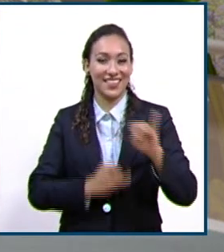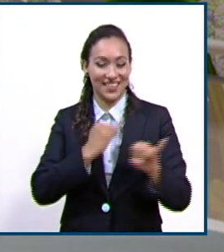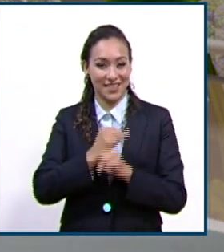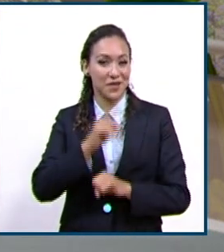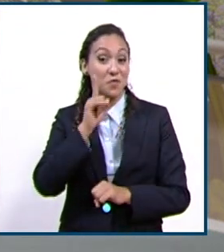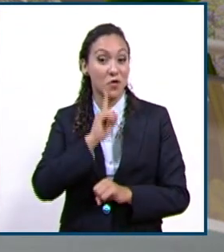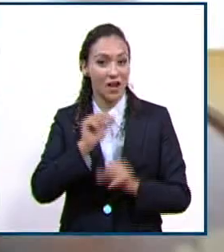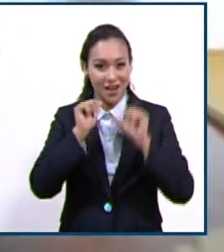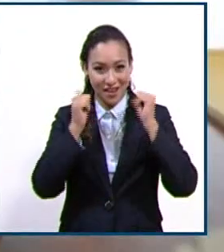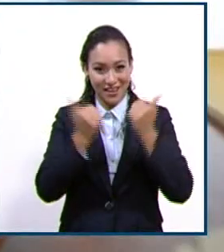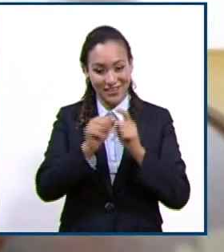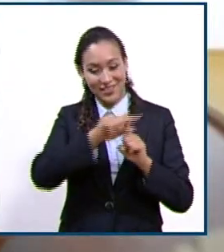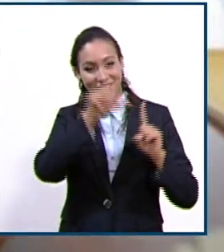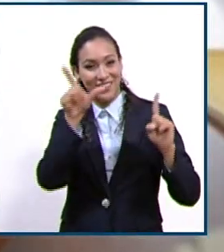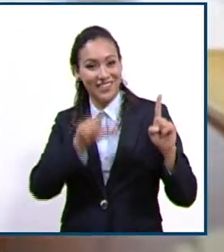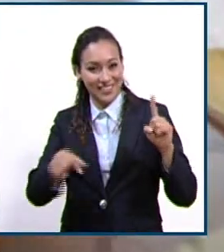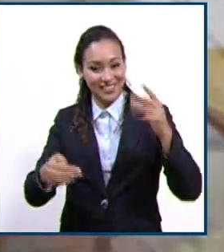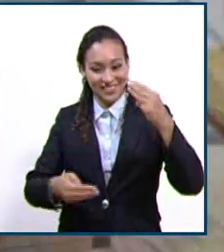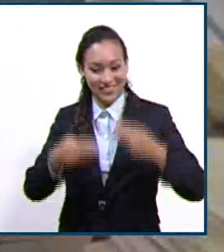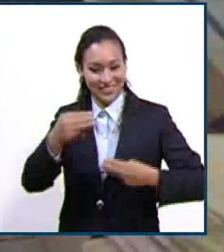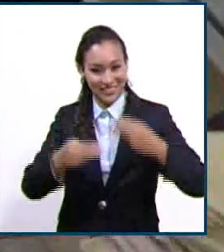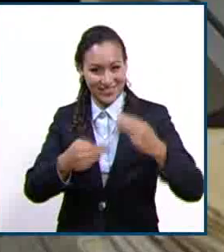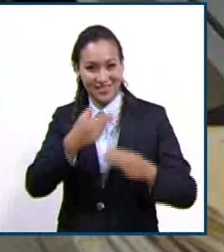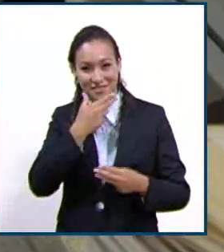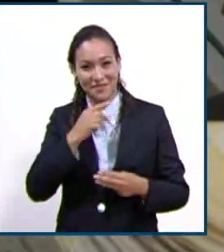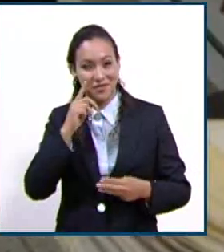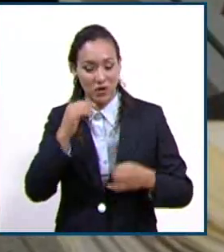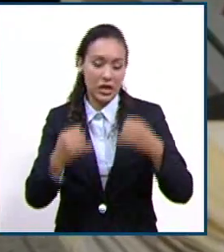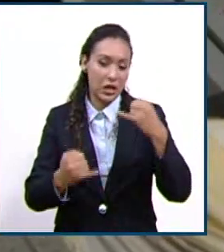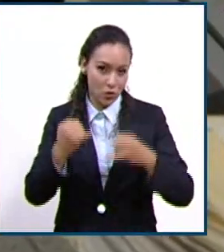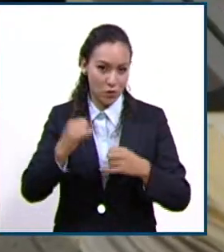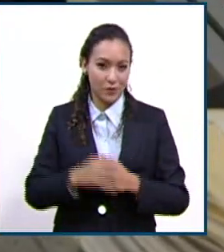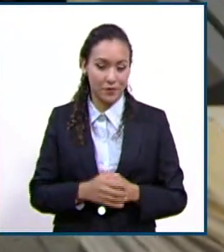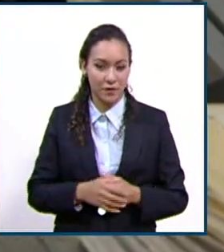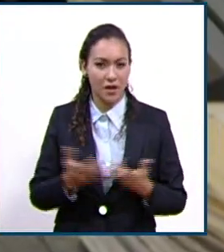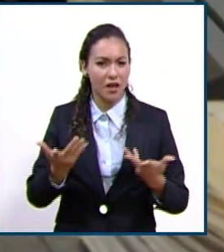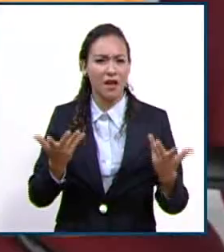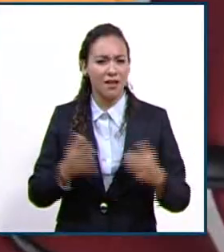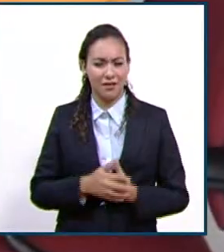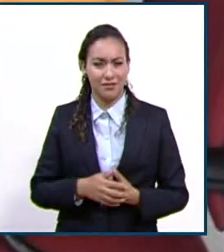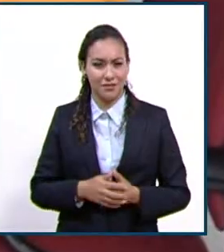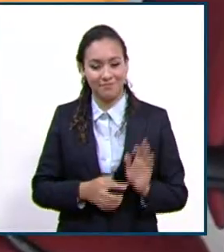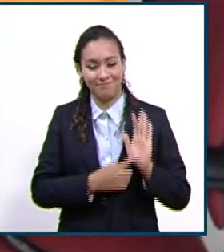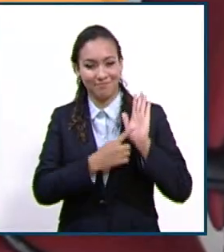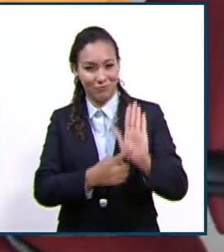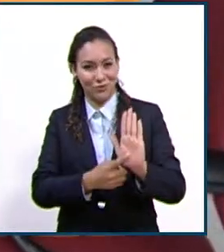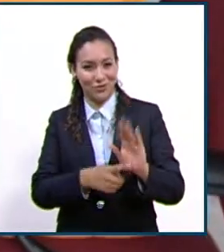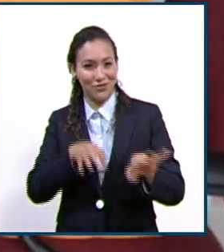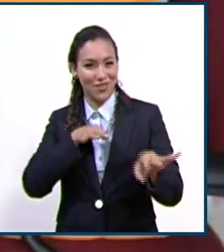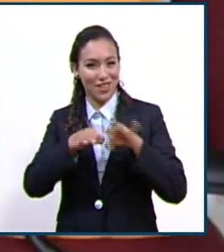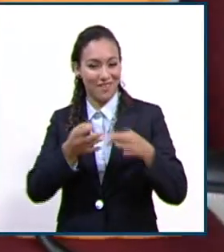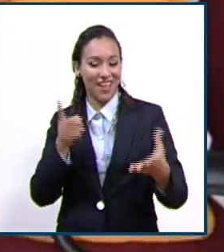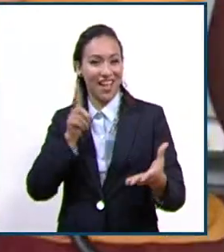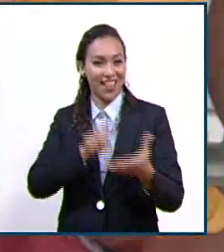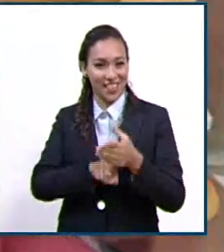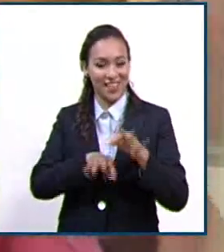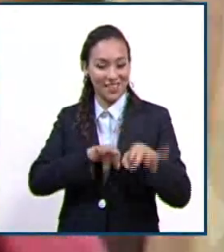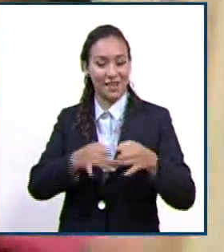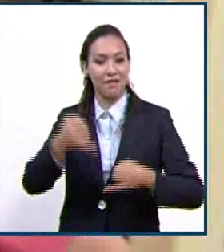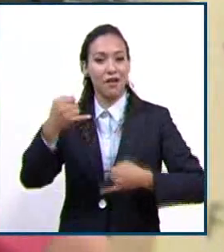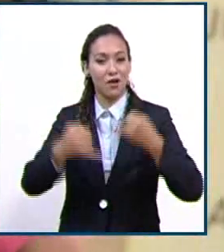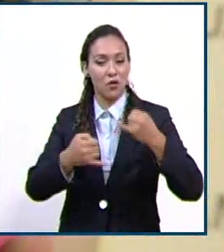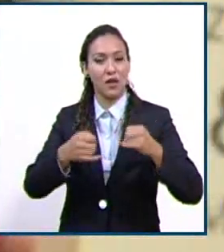Asociación Nacional de Magistrados de Circuito y Jueces de Distrito visibiliza el trabajo de valiosas mujeres juzgadoras del